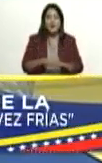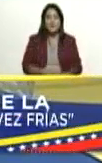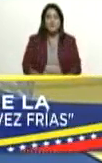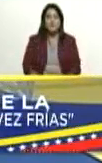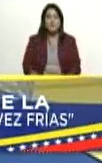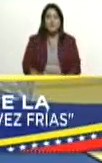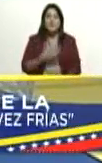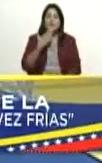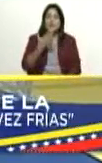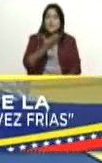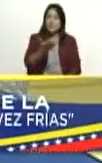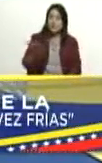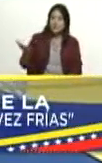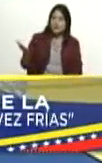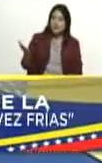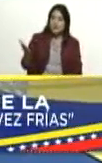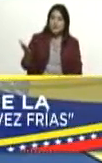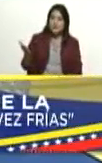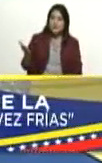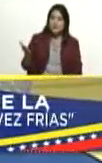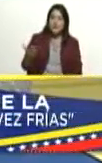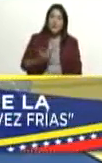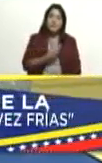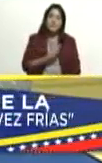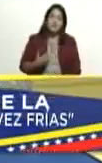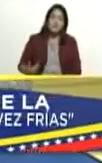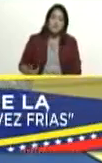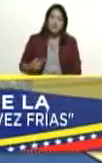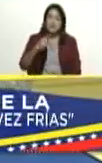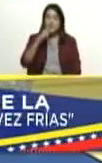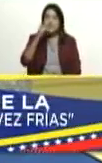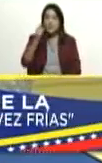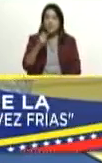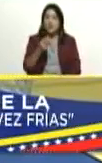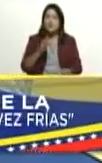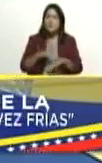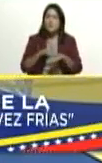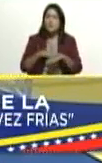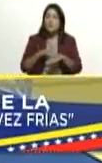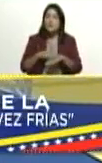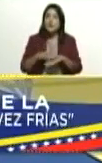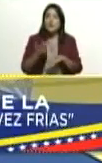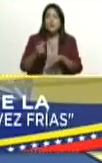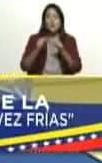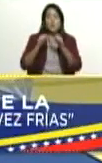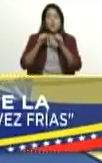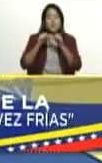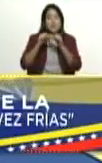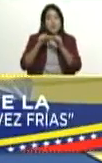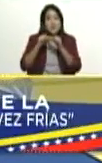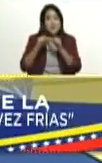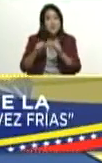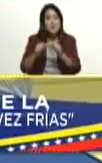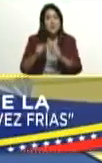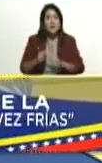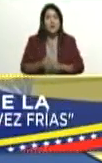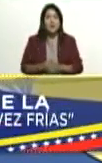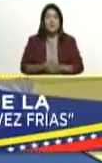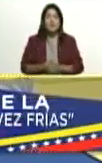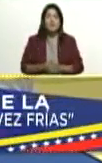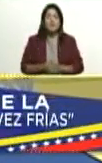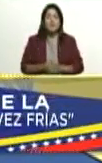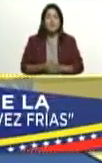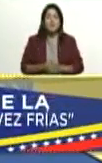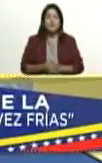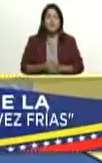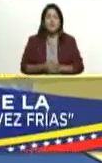Gracias a usted, presidente Nicolás Maduro, por continuar con el legado de nuestro amado comandante Chávez